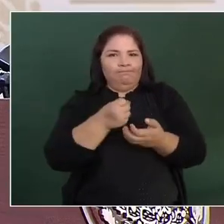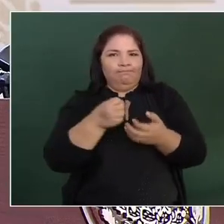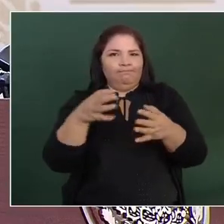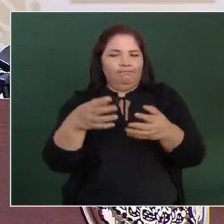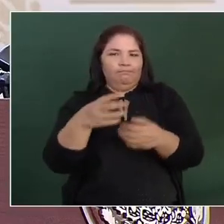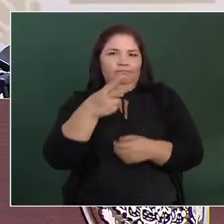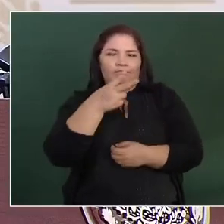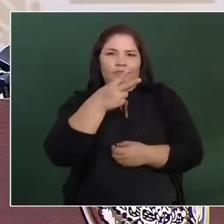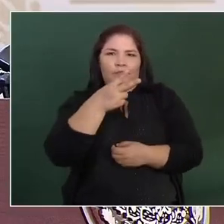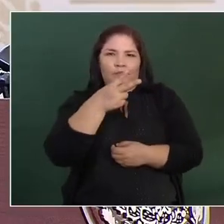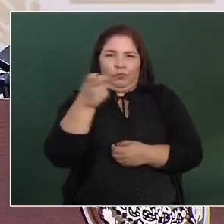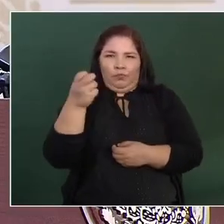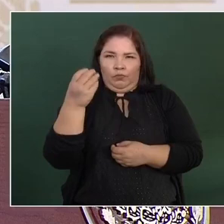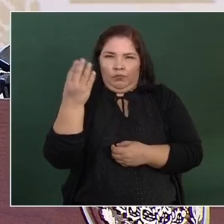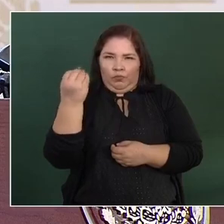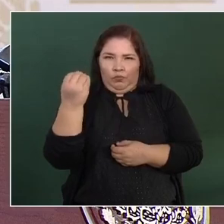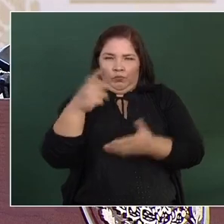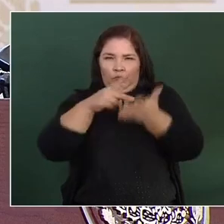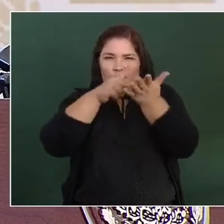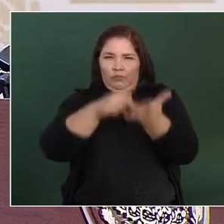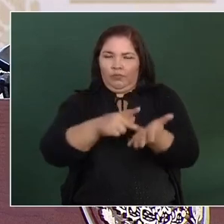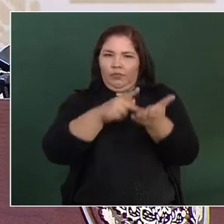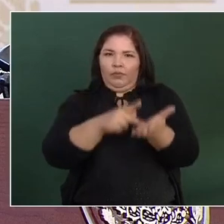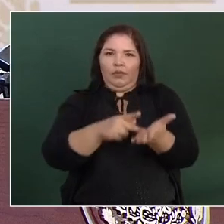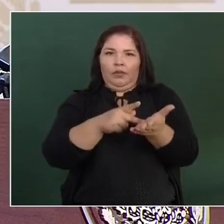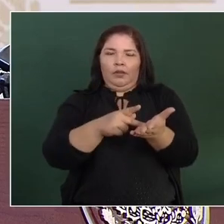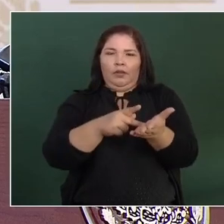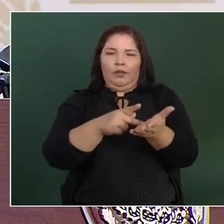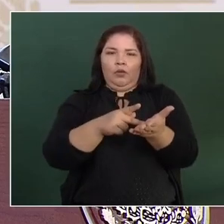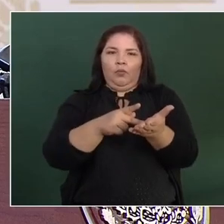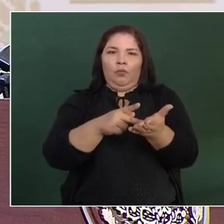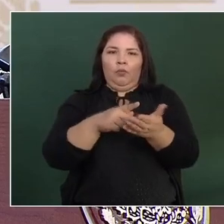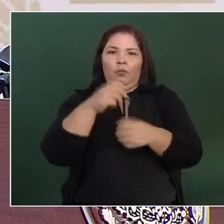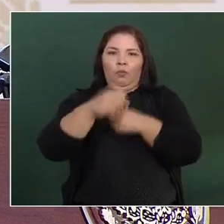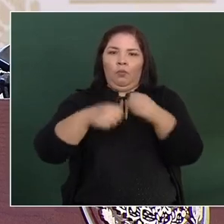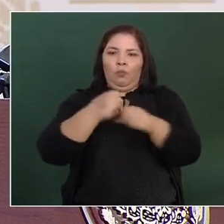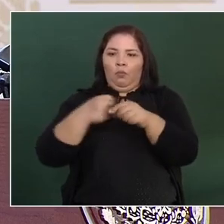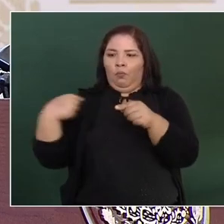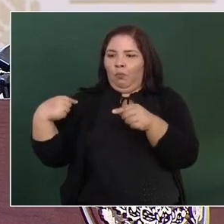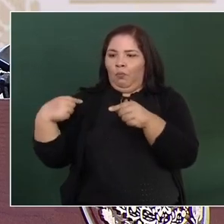noviembre, 209 kilogramos, en lo que va del año